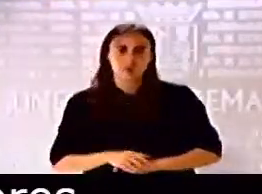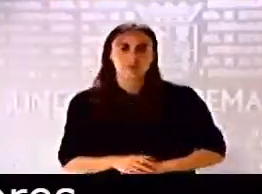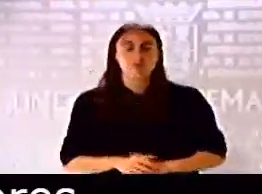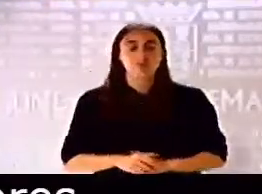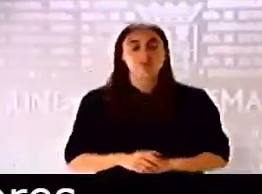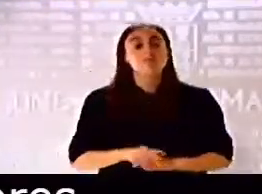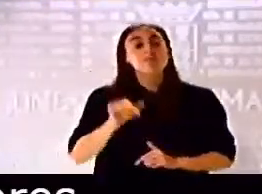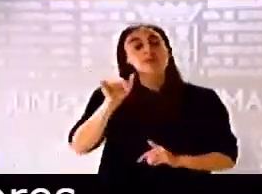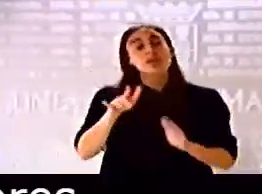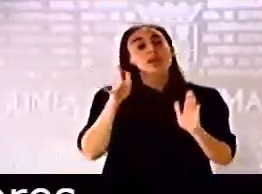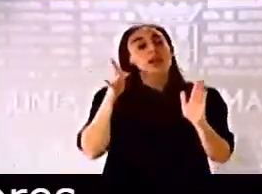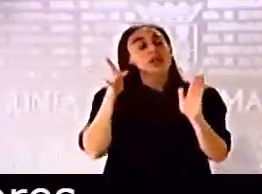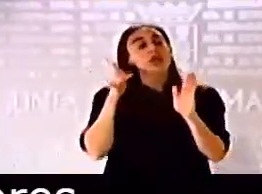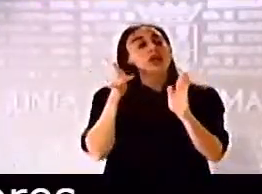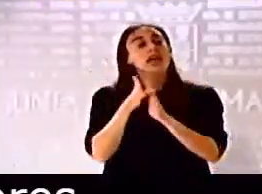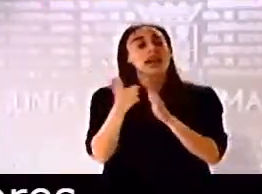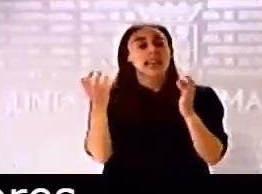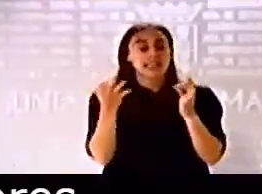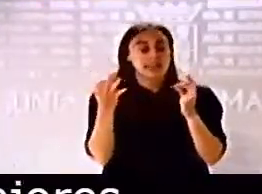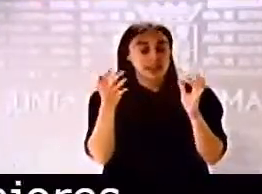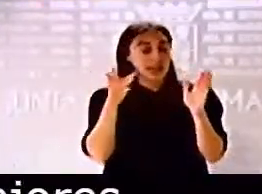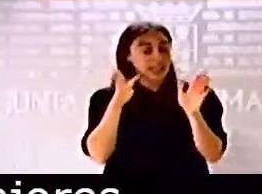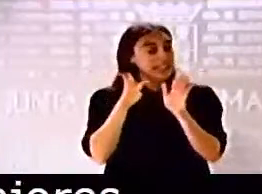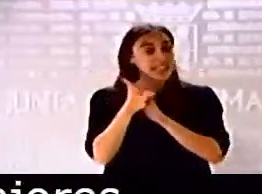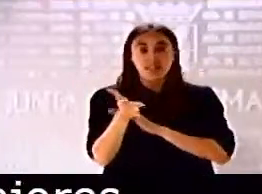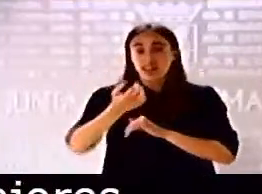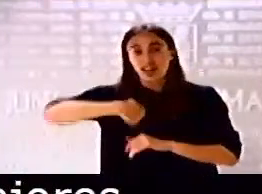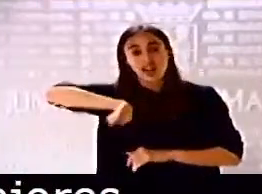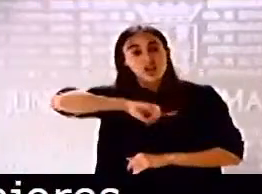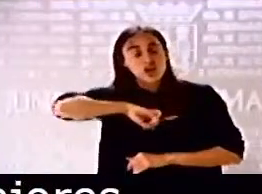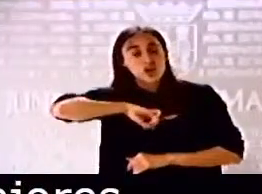¿Quiere decir esto que no hemos conseguido